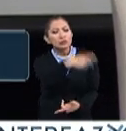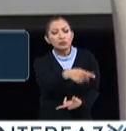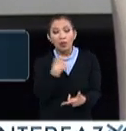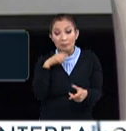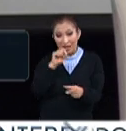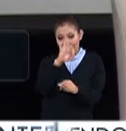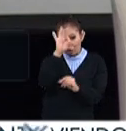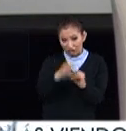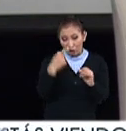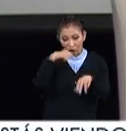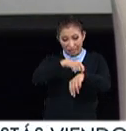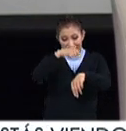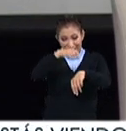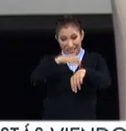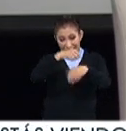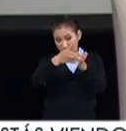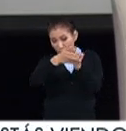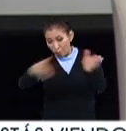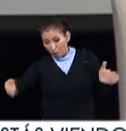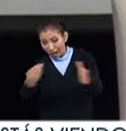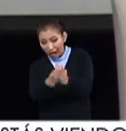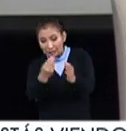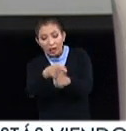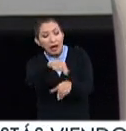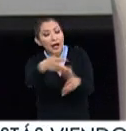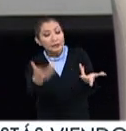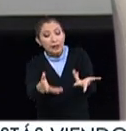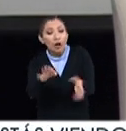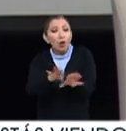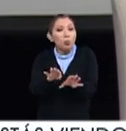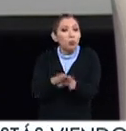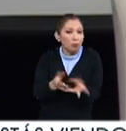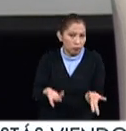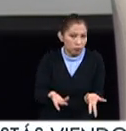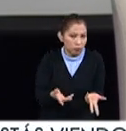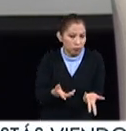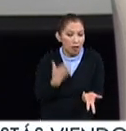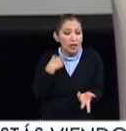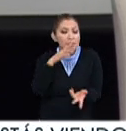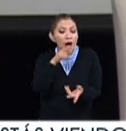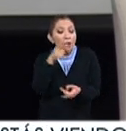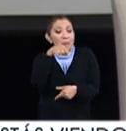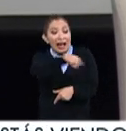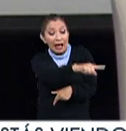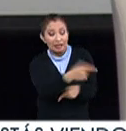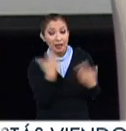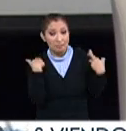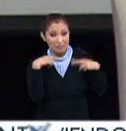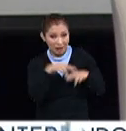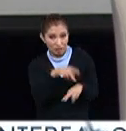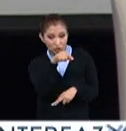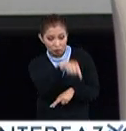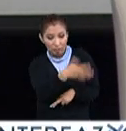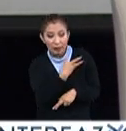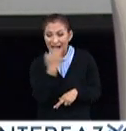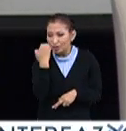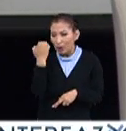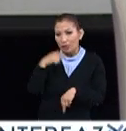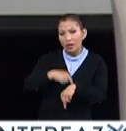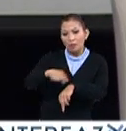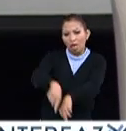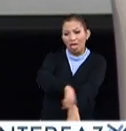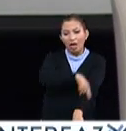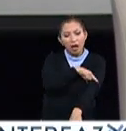del 20% del tiempo efectivo de clase. Y mejor aún para aquellas quienes tienen escuela de